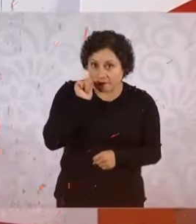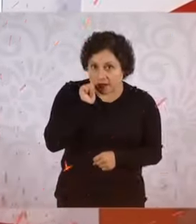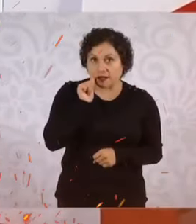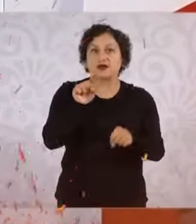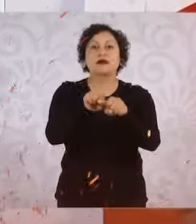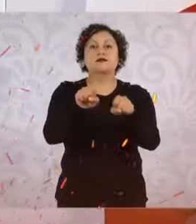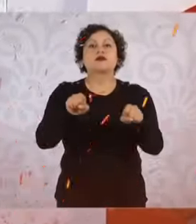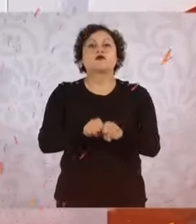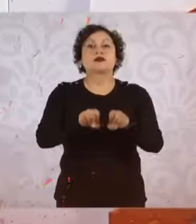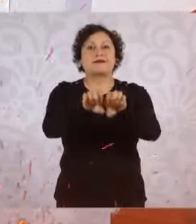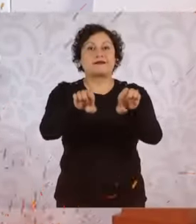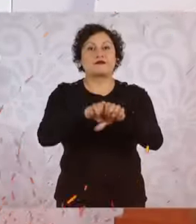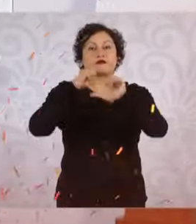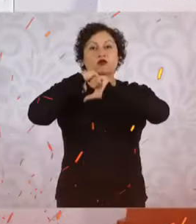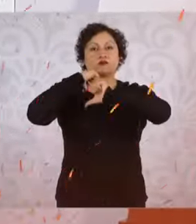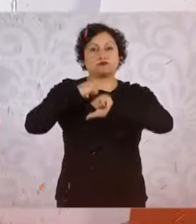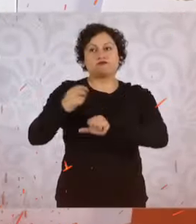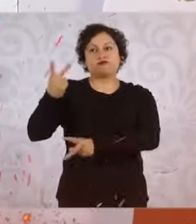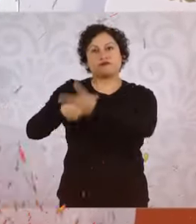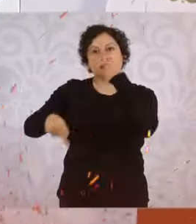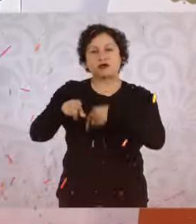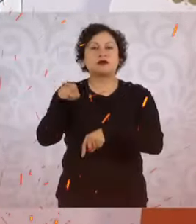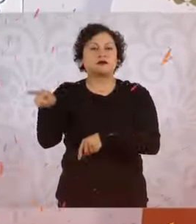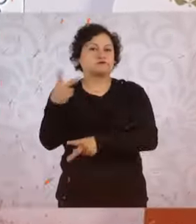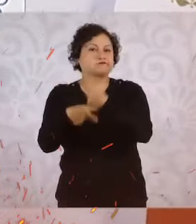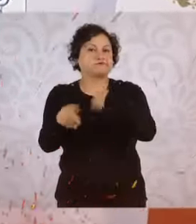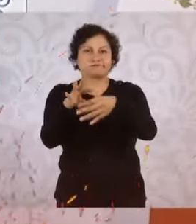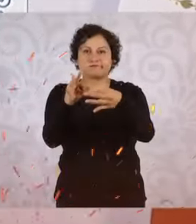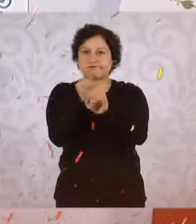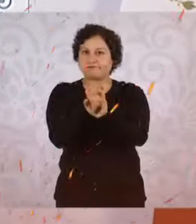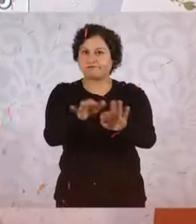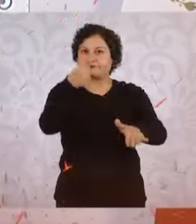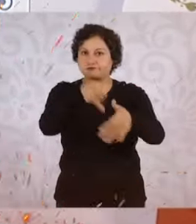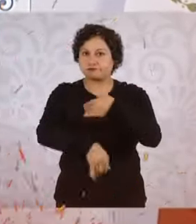y podrán explicarles con más detalle.